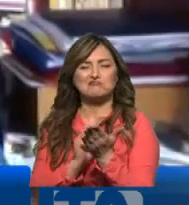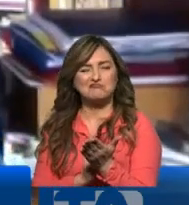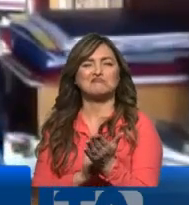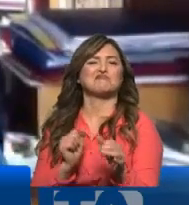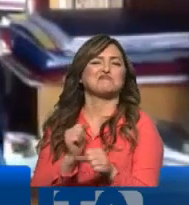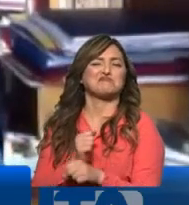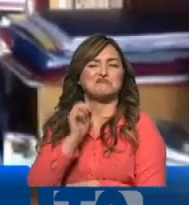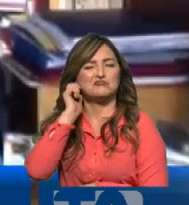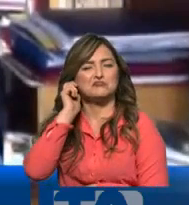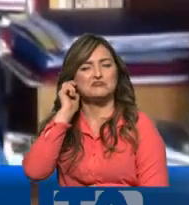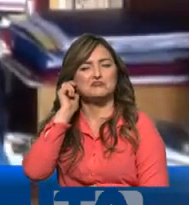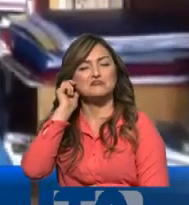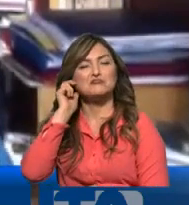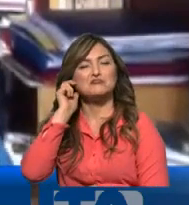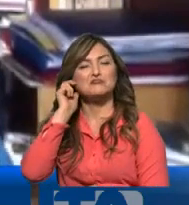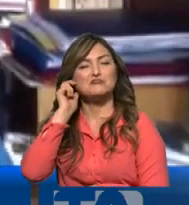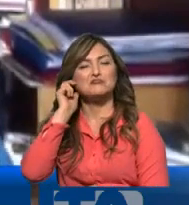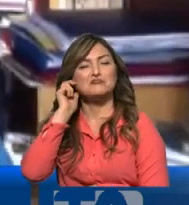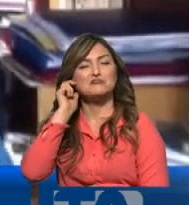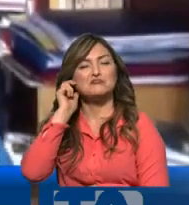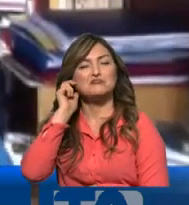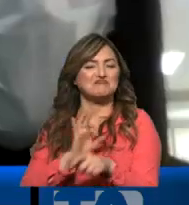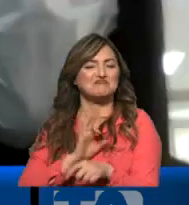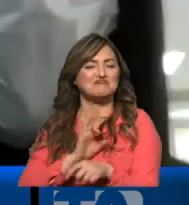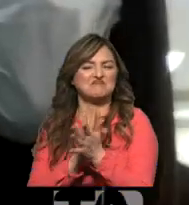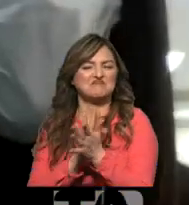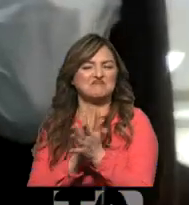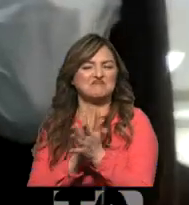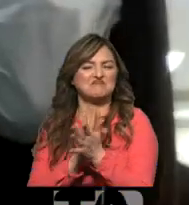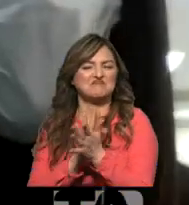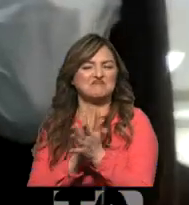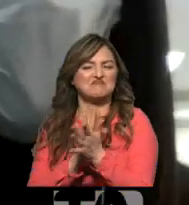venían siendo trabajados, como digo, por gente.